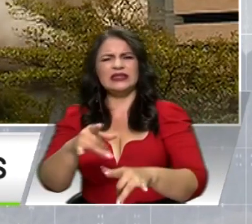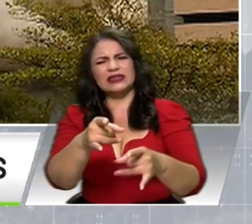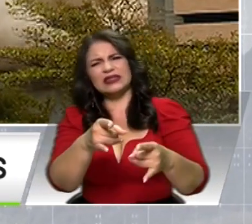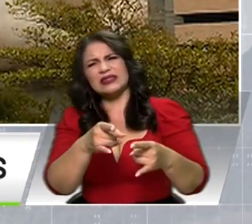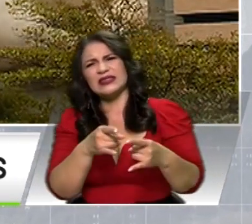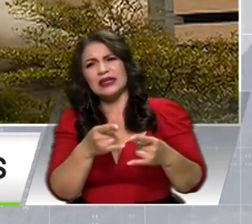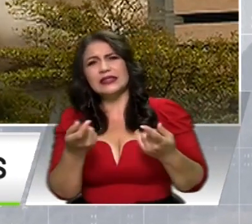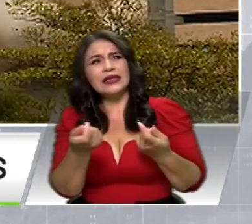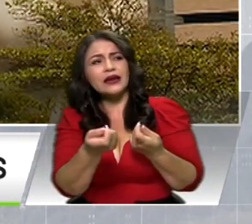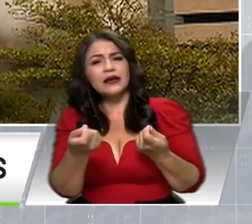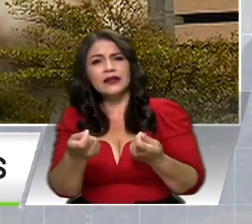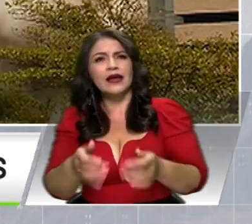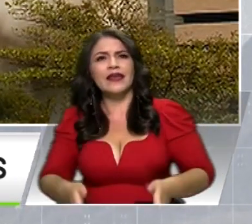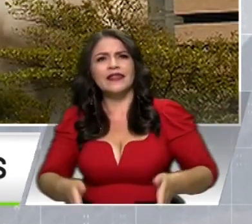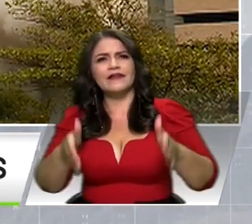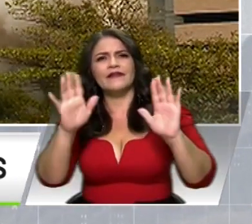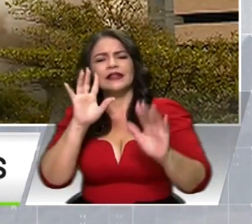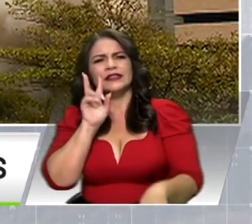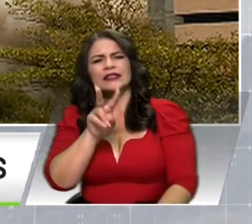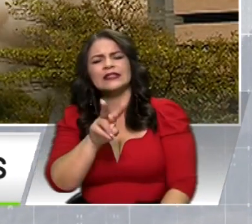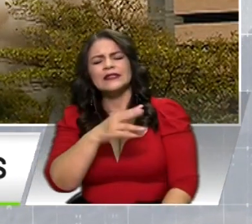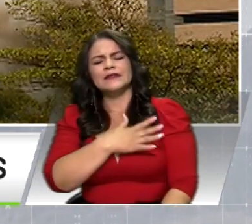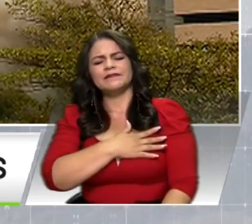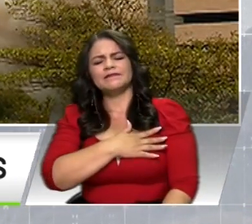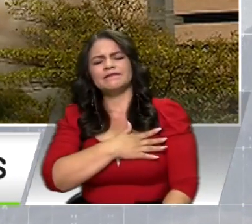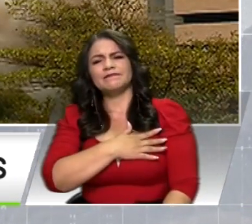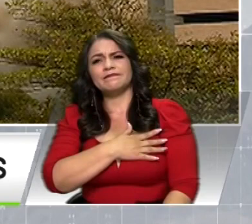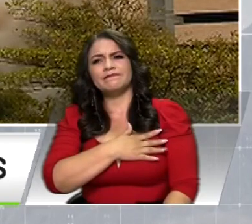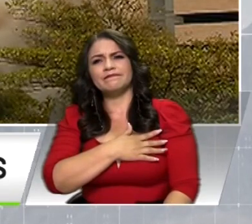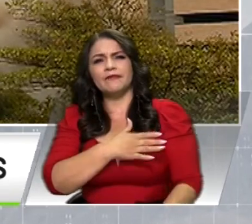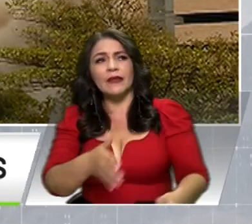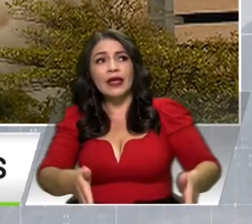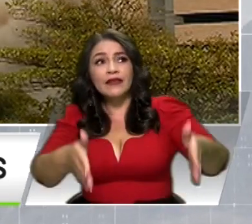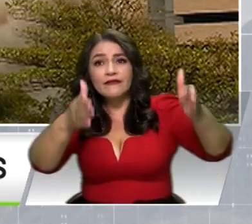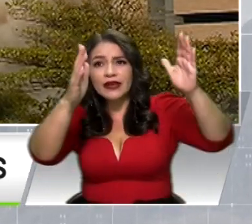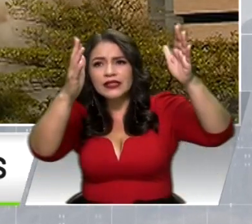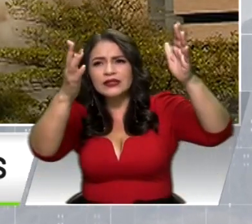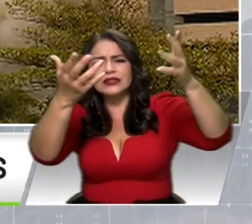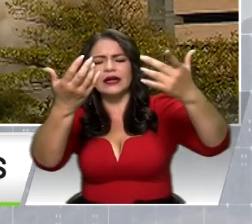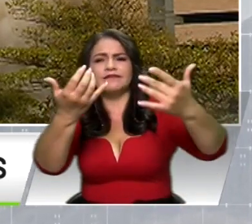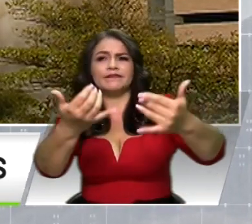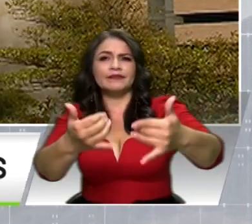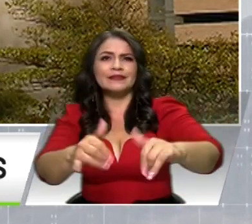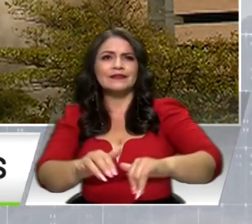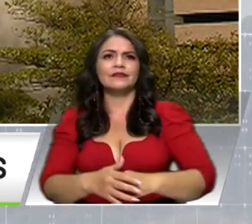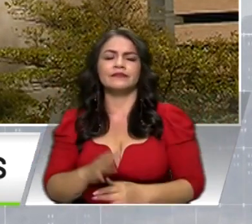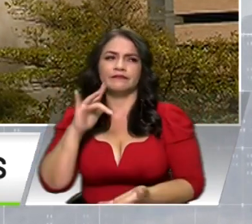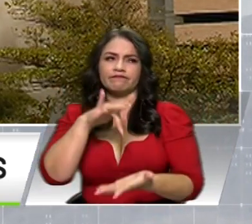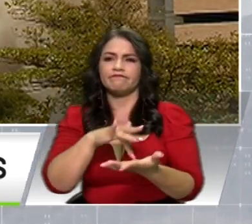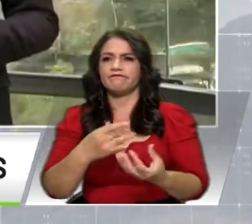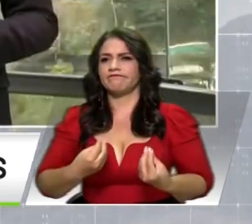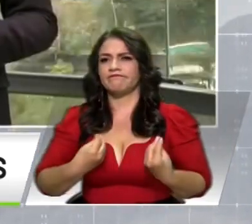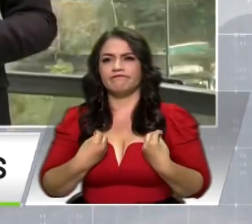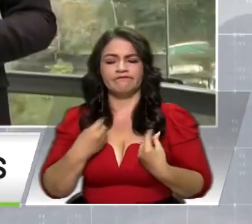edificios cercanos para ver y despedir por última vez este edificio que nunca fue habitado.